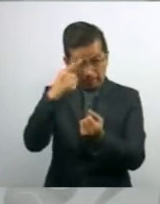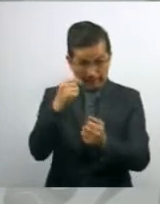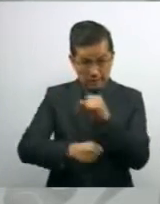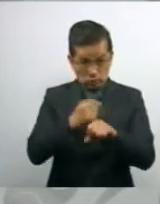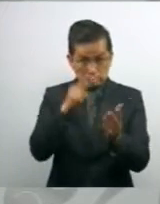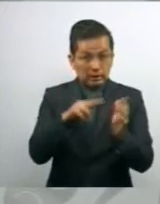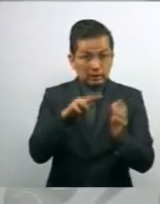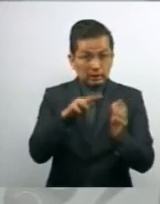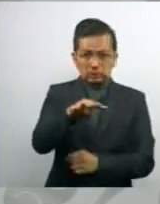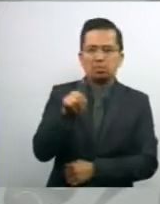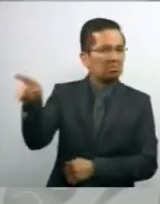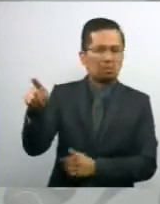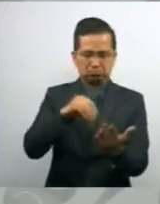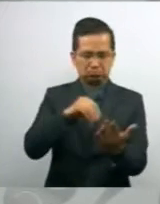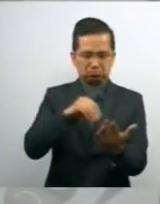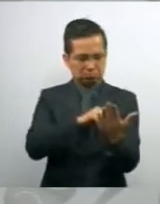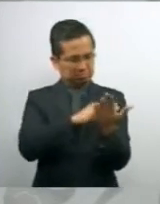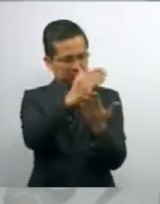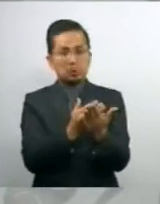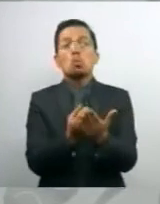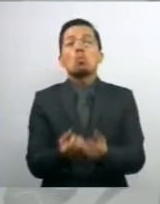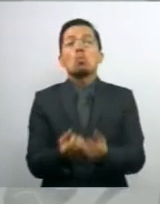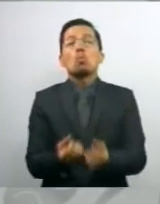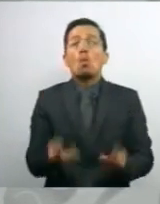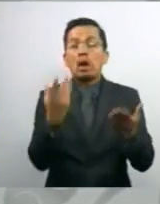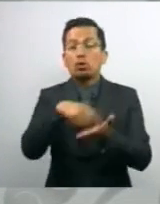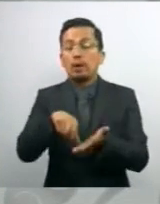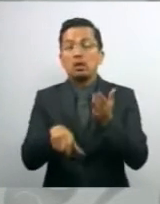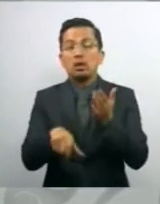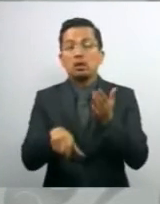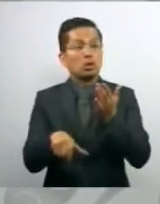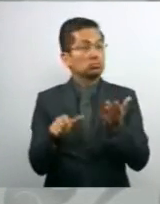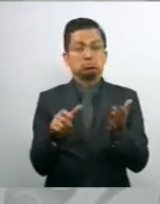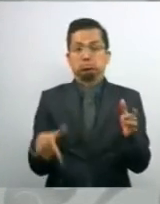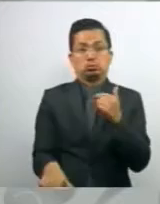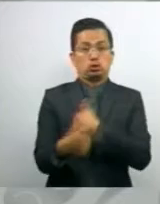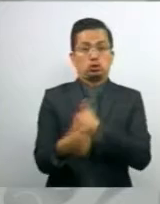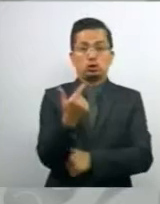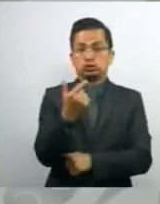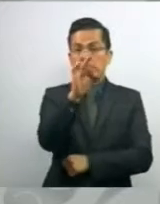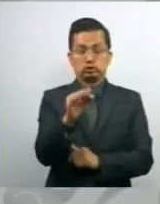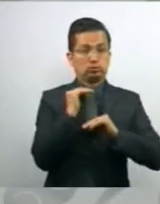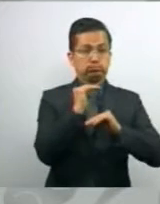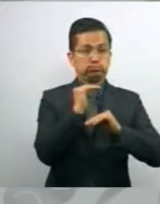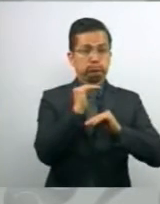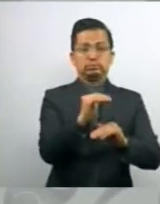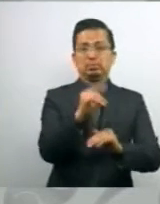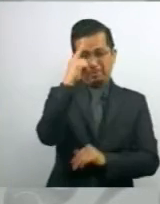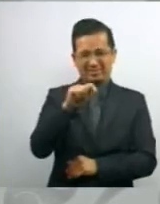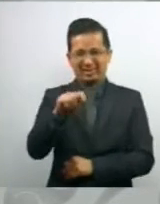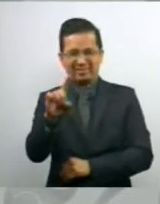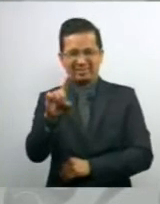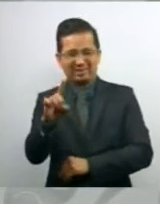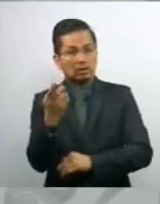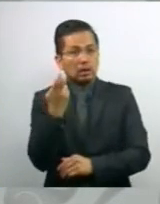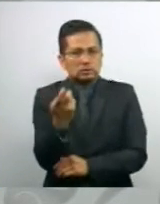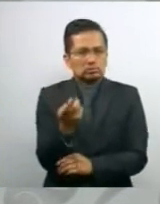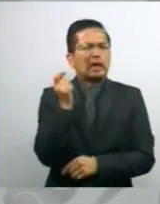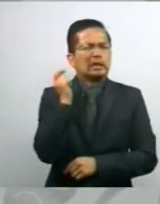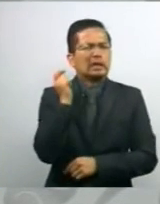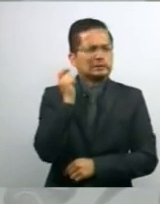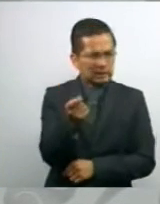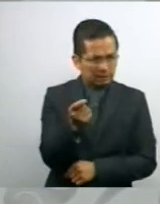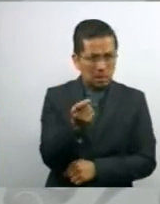donde aceptan que la adquisición se hizo solo del 12% para la TD. Es decir, no se hizo la